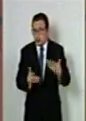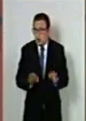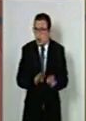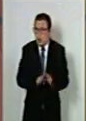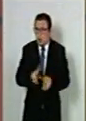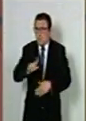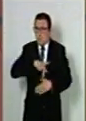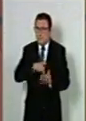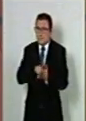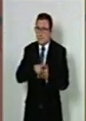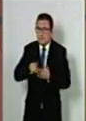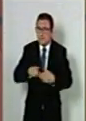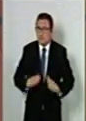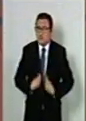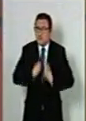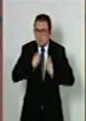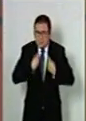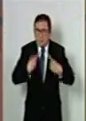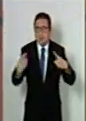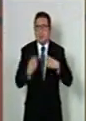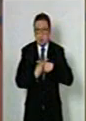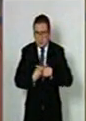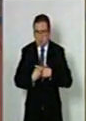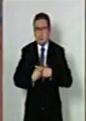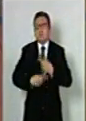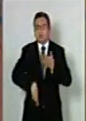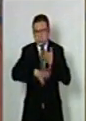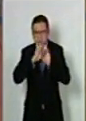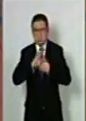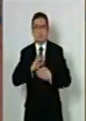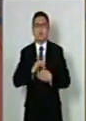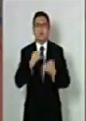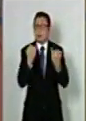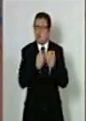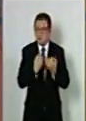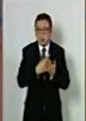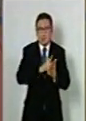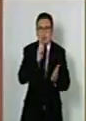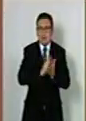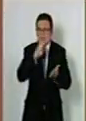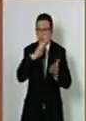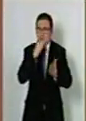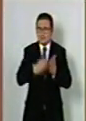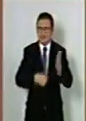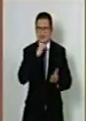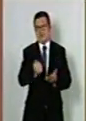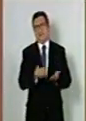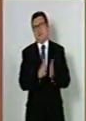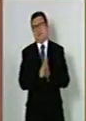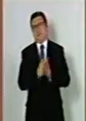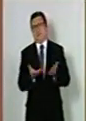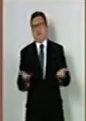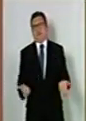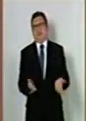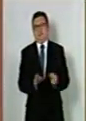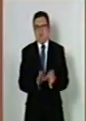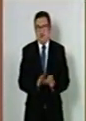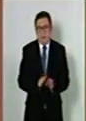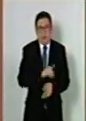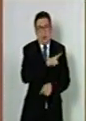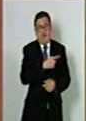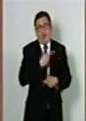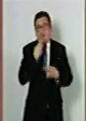la vida no está violando mi derecho, además de cometer un delito? No podemos sostener ese tipo de